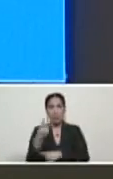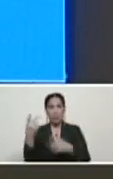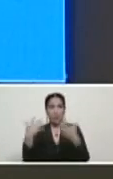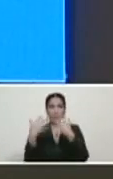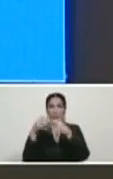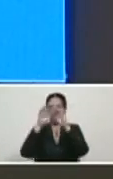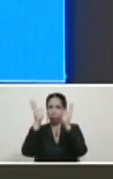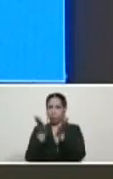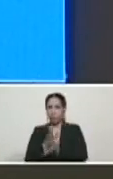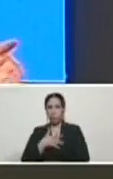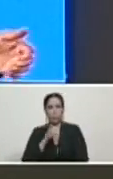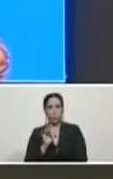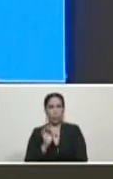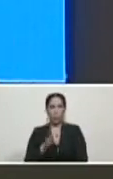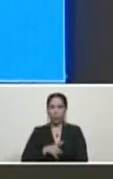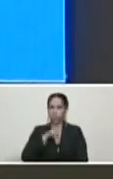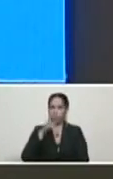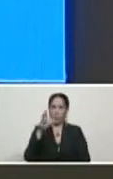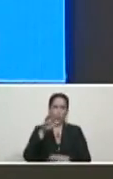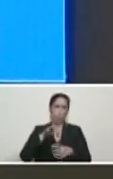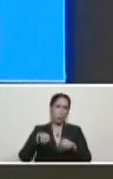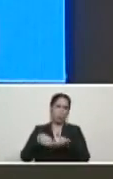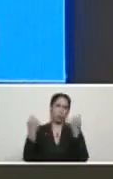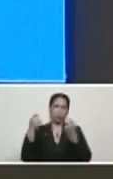Muy dolorosa. Una destrucción.